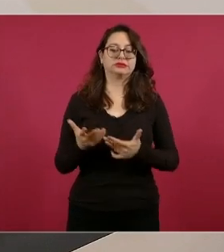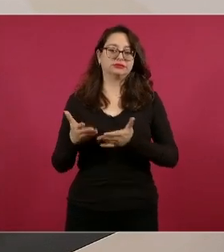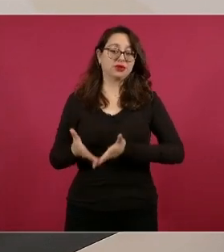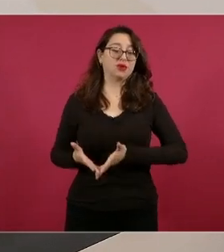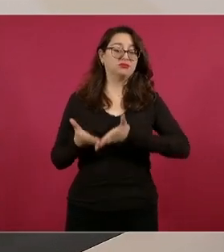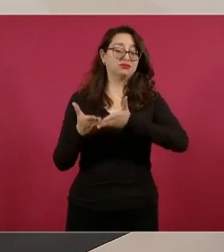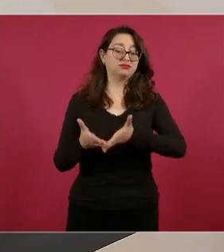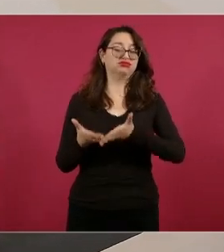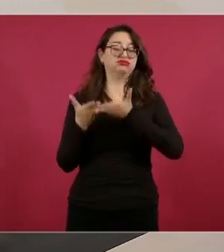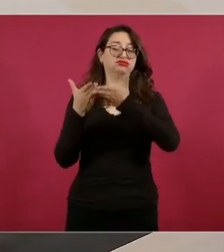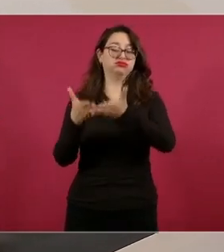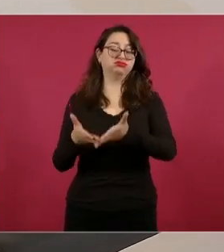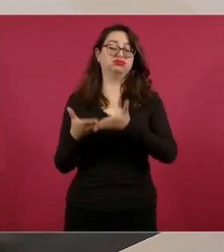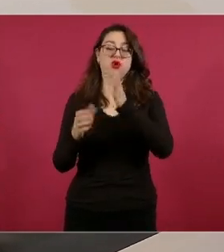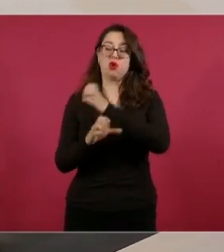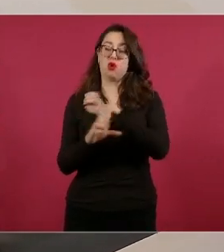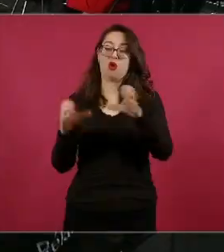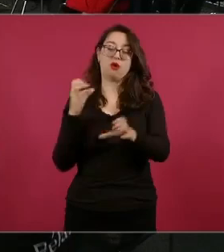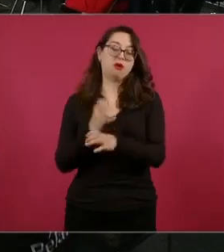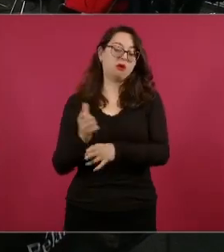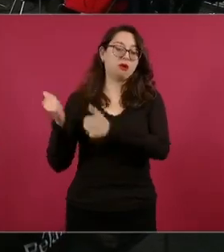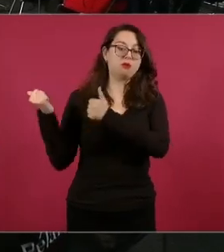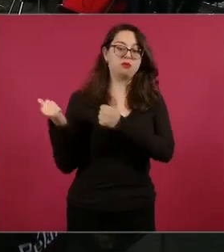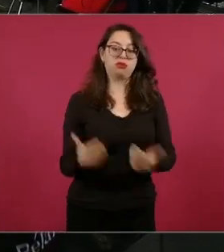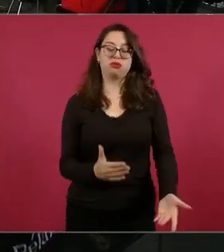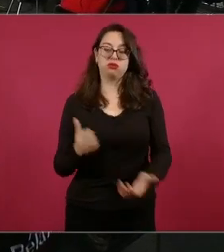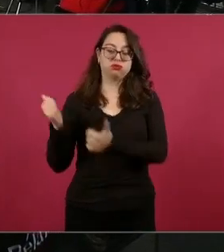sobre todo en contenedores.